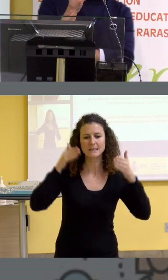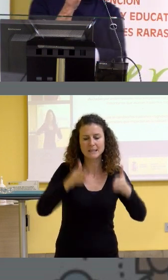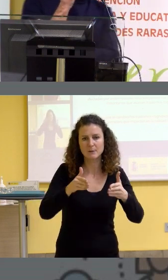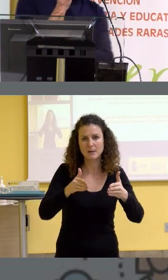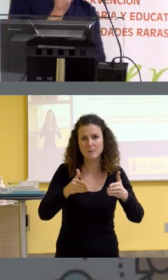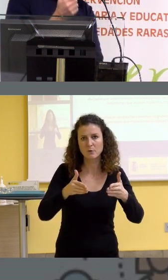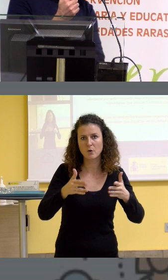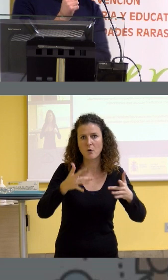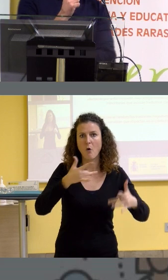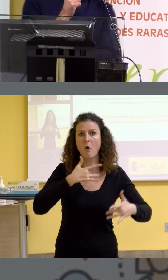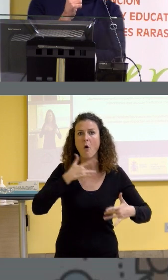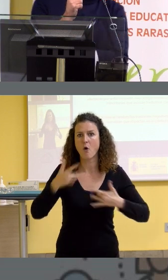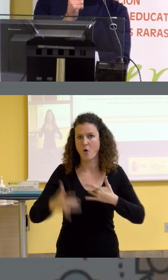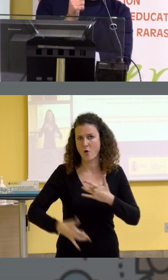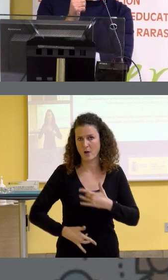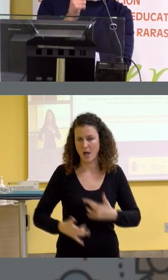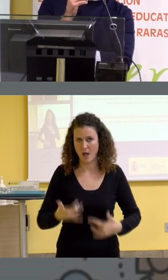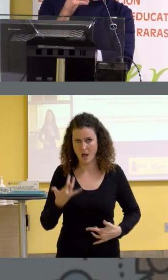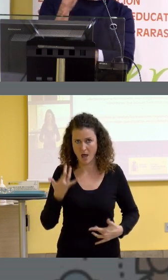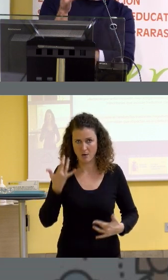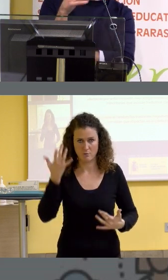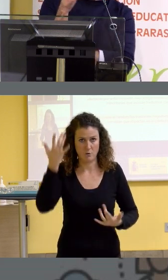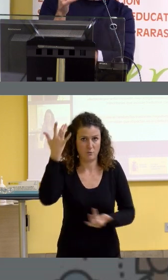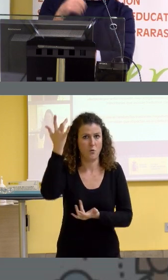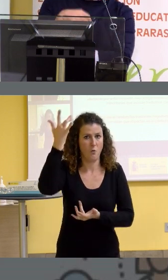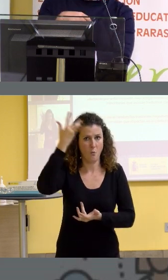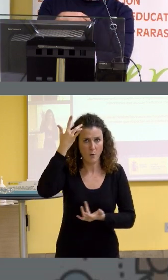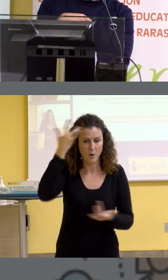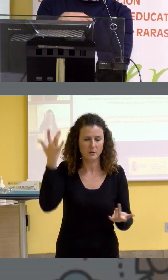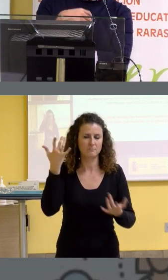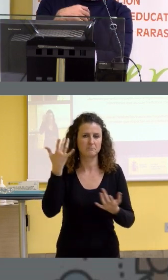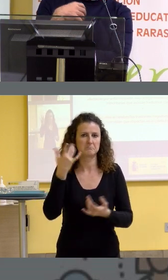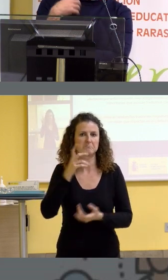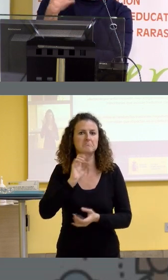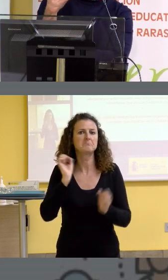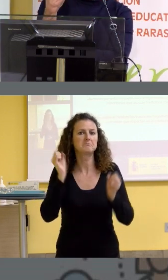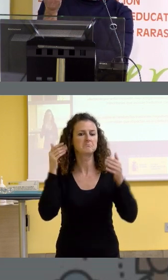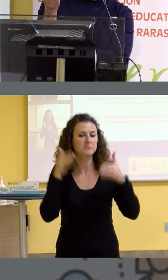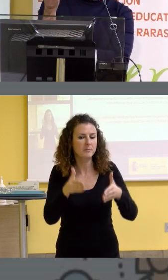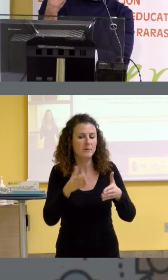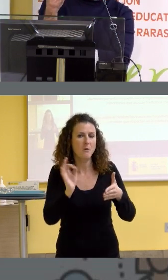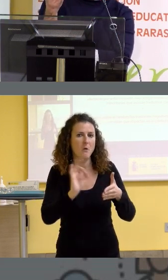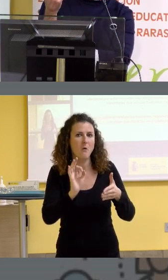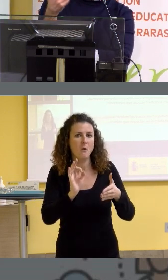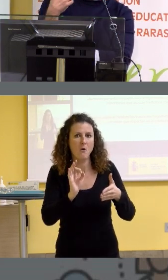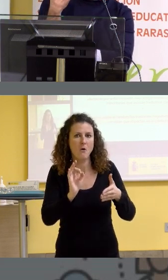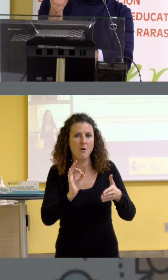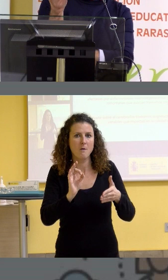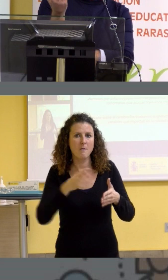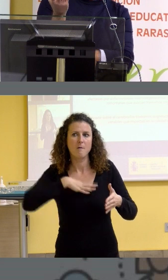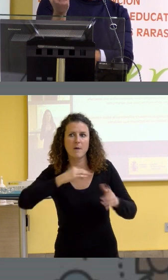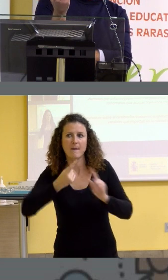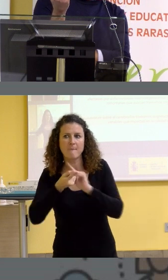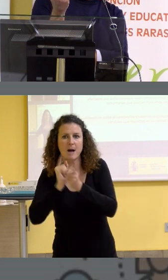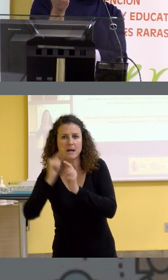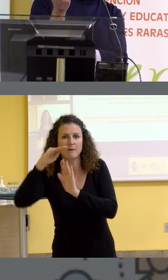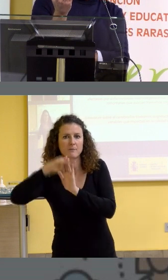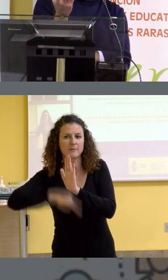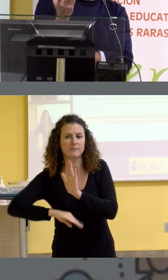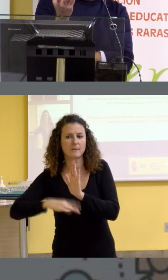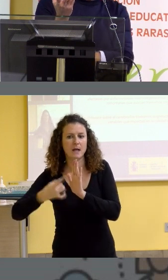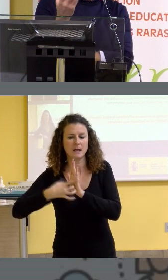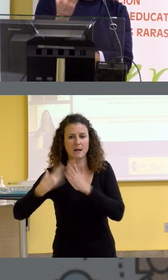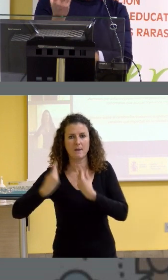órgano sumamente complejo, etcétera, etcétera, etcétera, o intervenimos sobre las variables que impactan en la calidad de